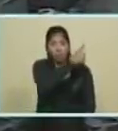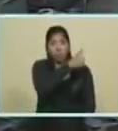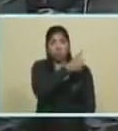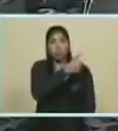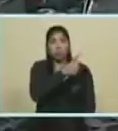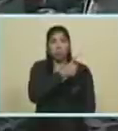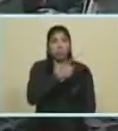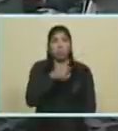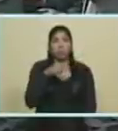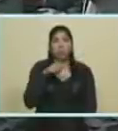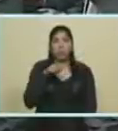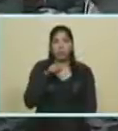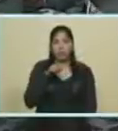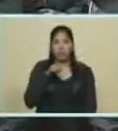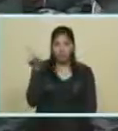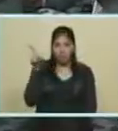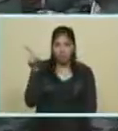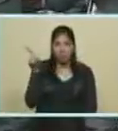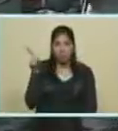del Llano.